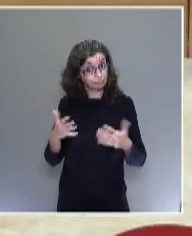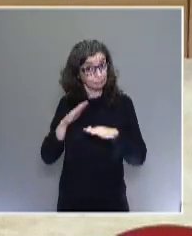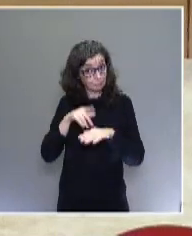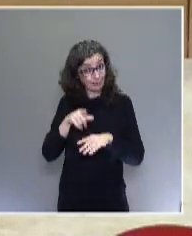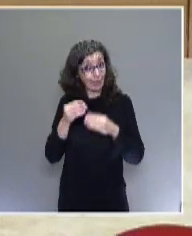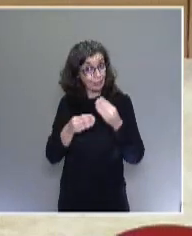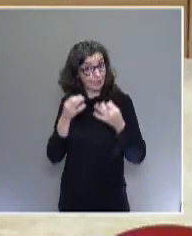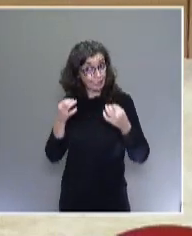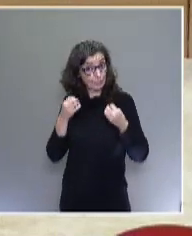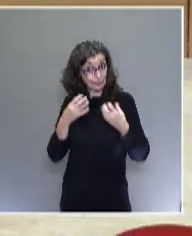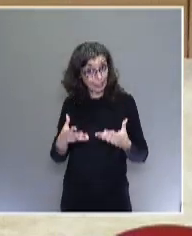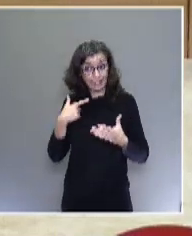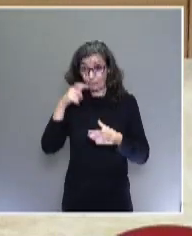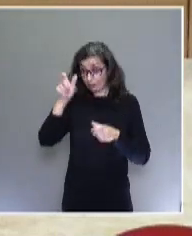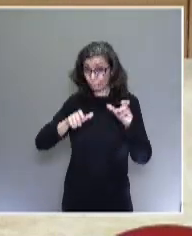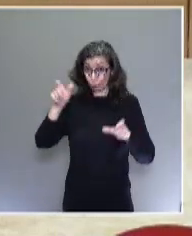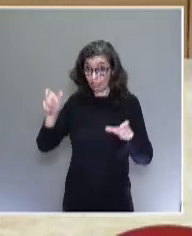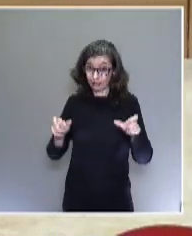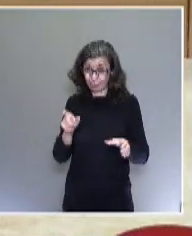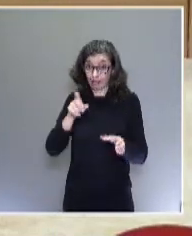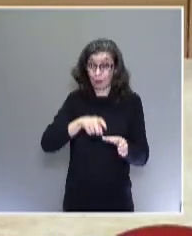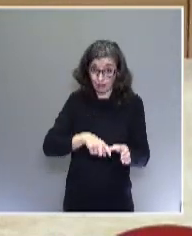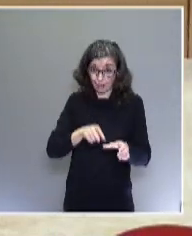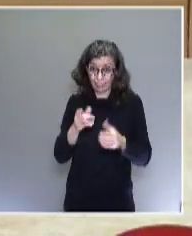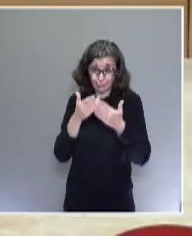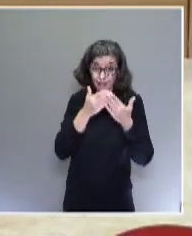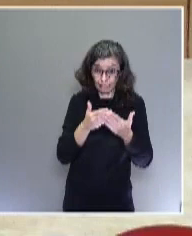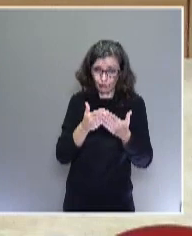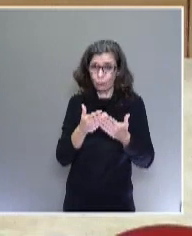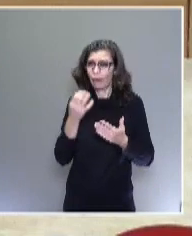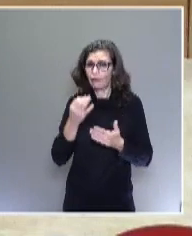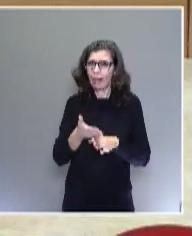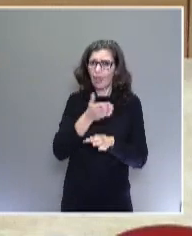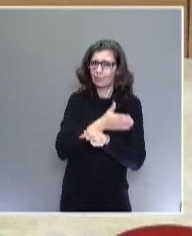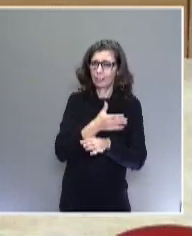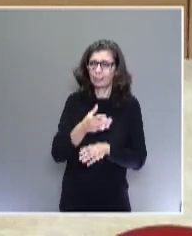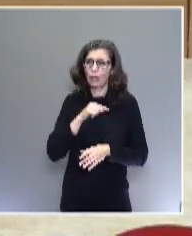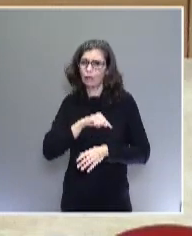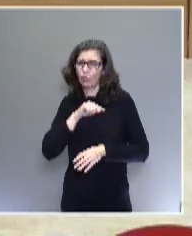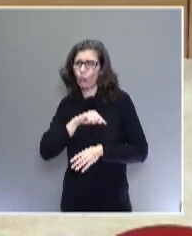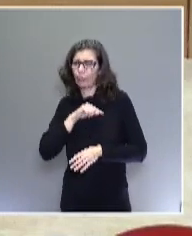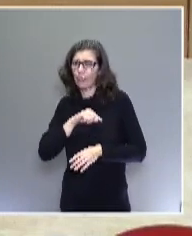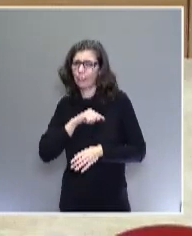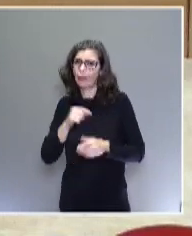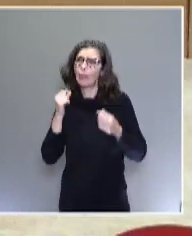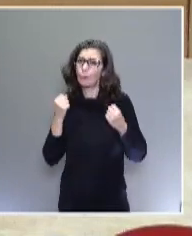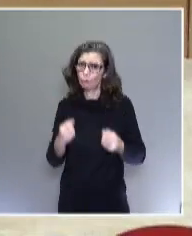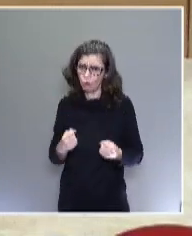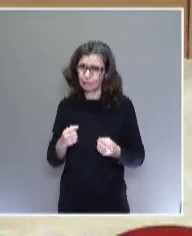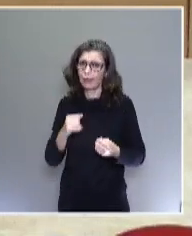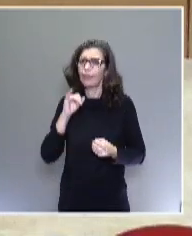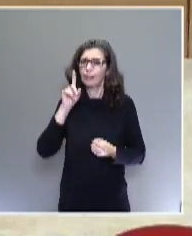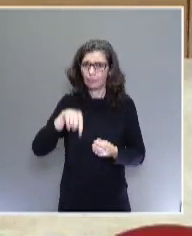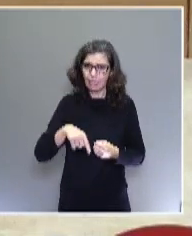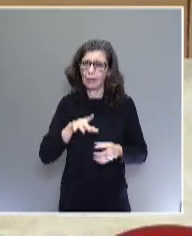necesita se necesita que las personas que intervengan realmente sean estén muy concienciadas sean muy sensibles a los beneficios